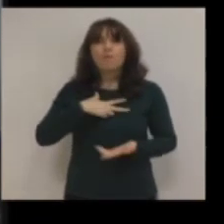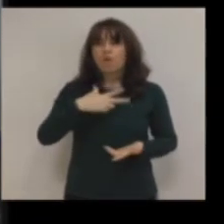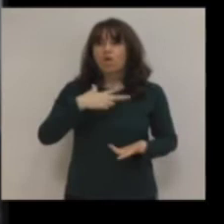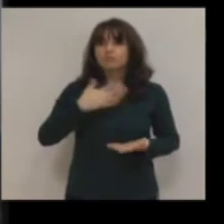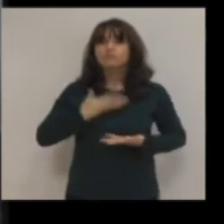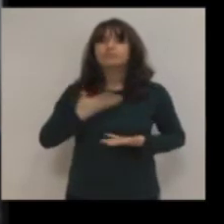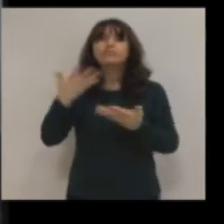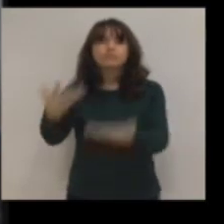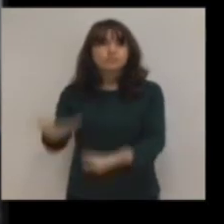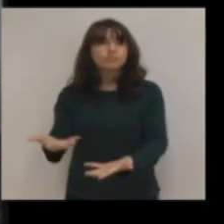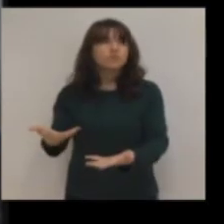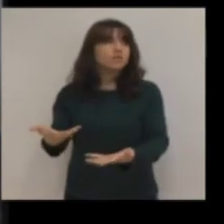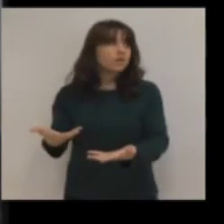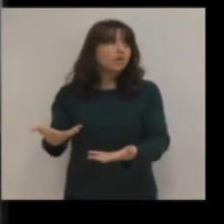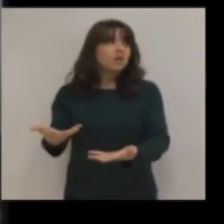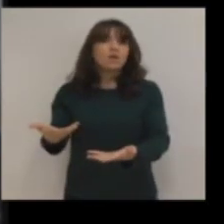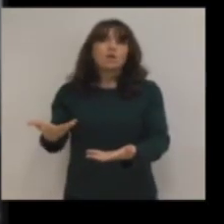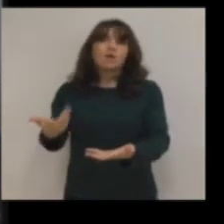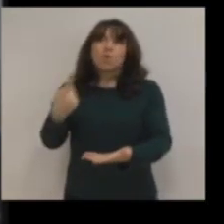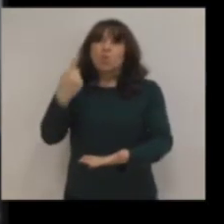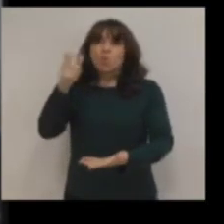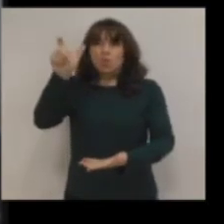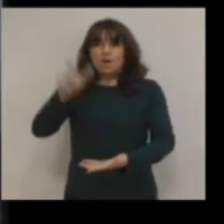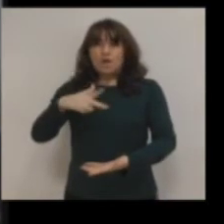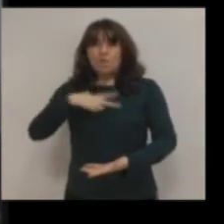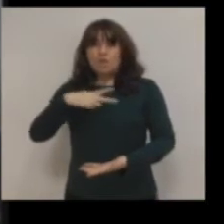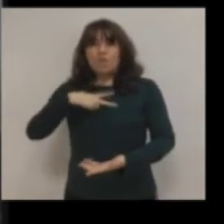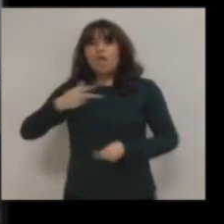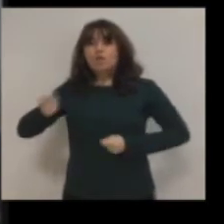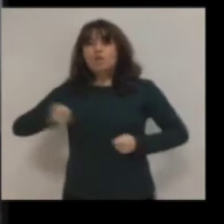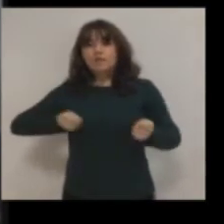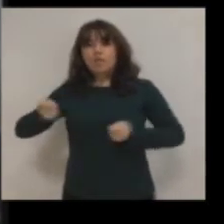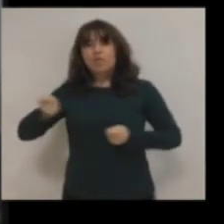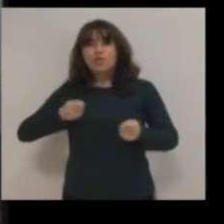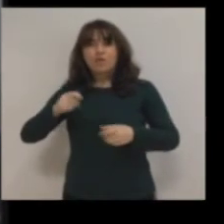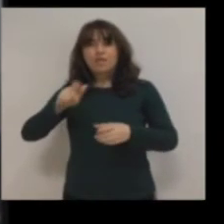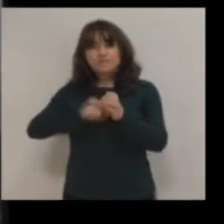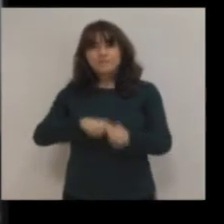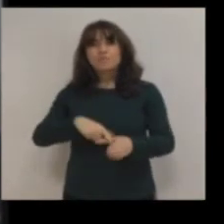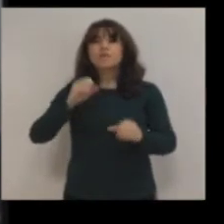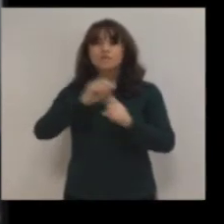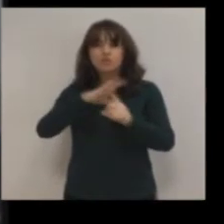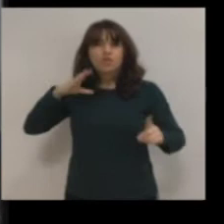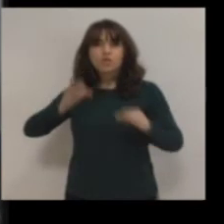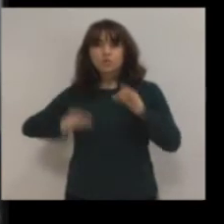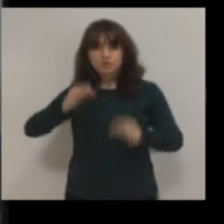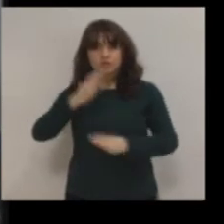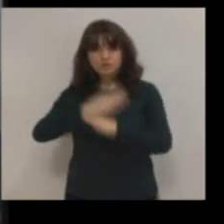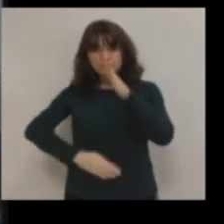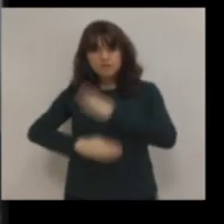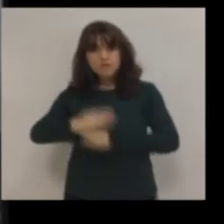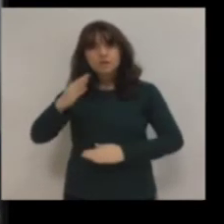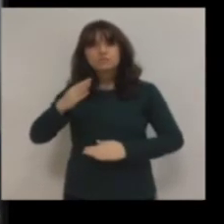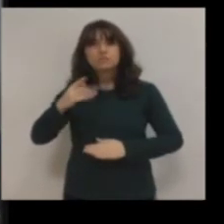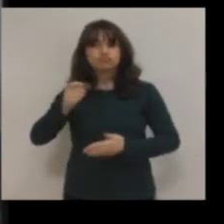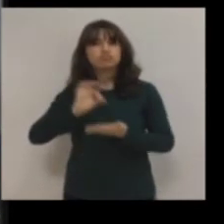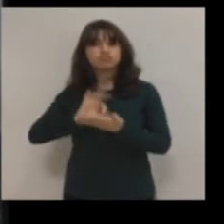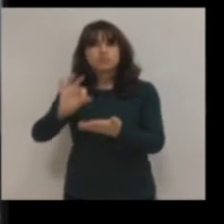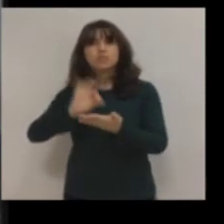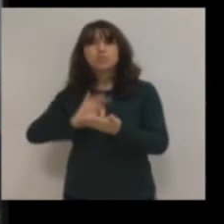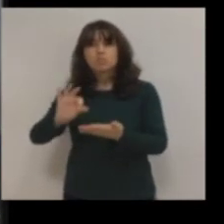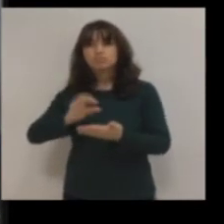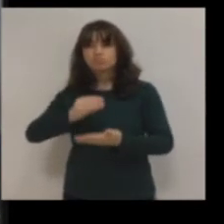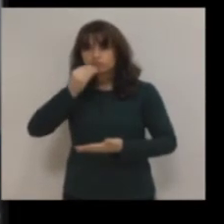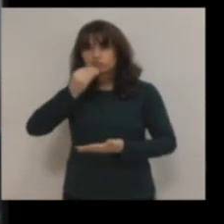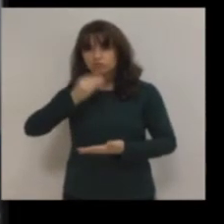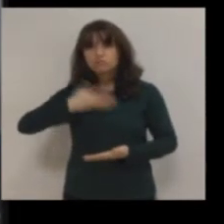Sí. Una de ellas, la coordinadora, miembro del Foro de Justicia y Discapacidad, y era un servicio